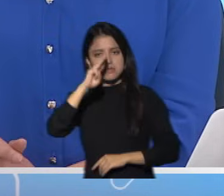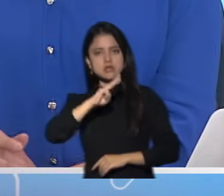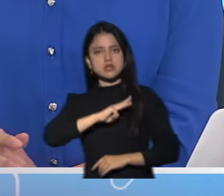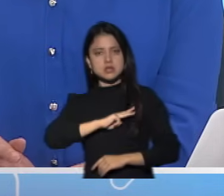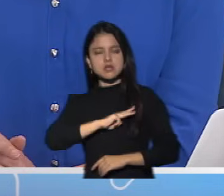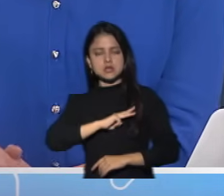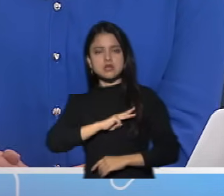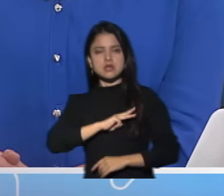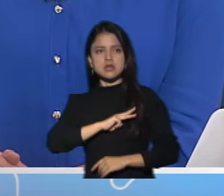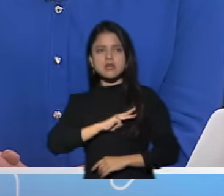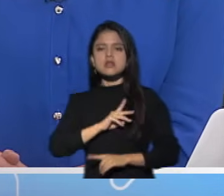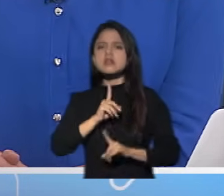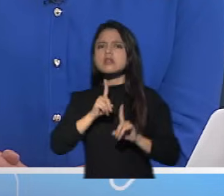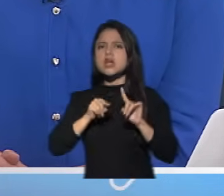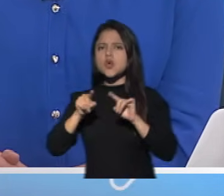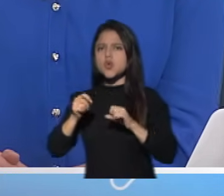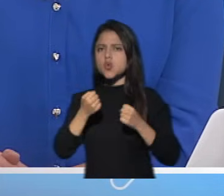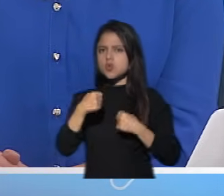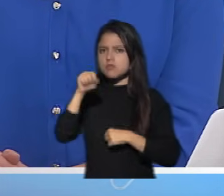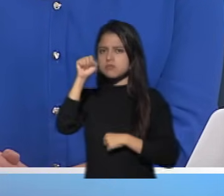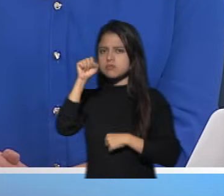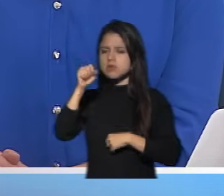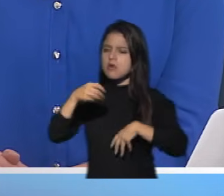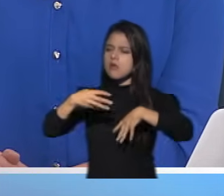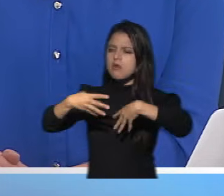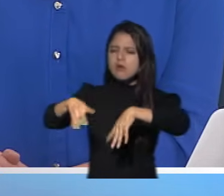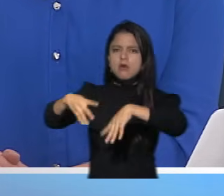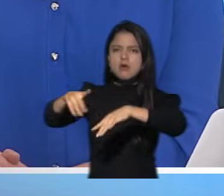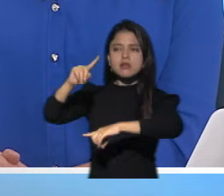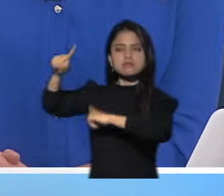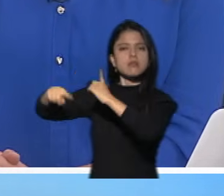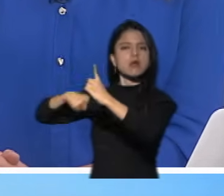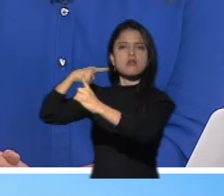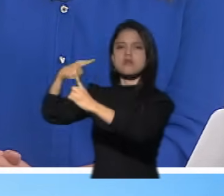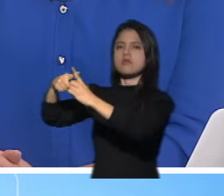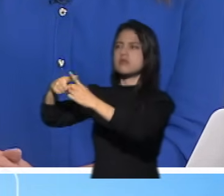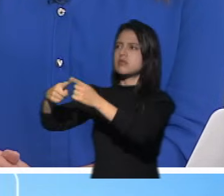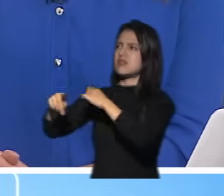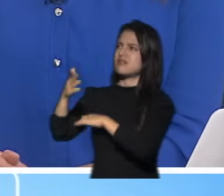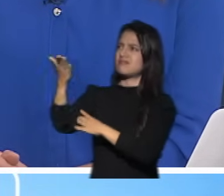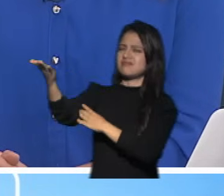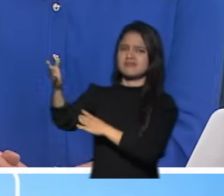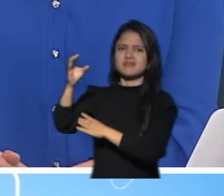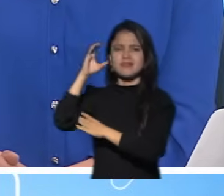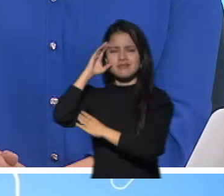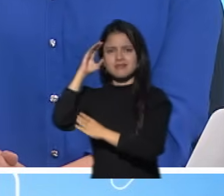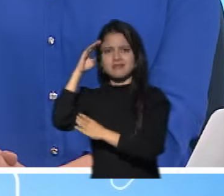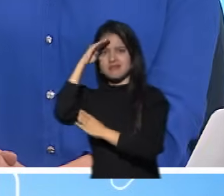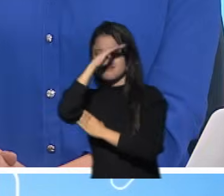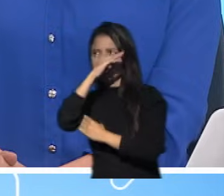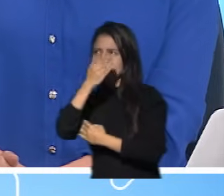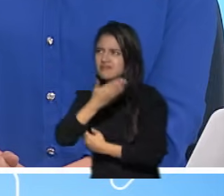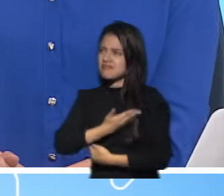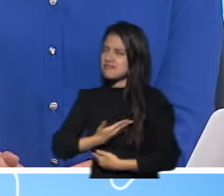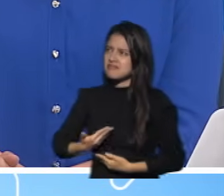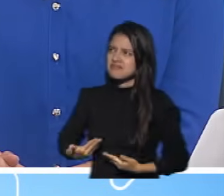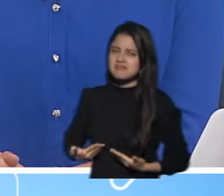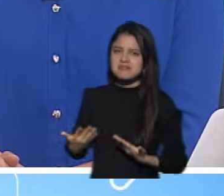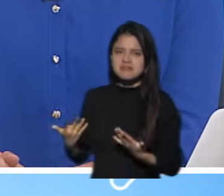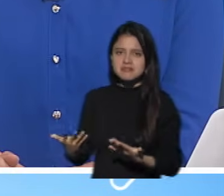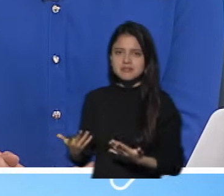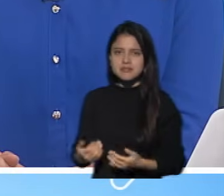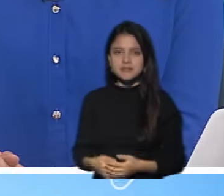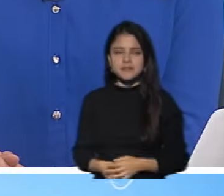Nacional hasta la Plaza de Bolívar en contra de las políticas del gobierno del presidente Petro. Nicolás Romero acompaña la marcha. Nicolás, muy buenas